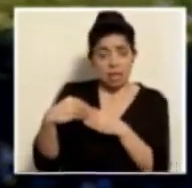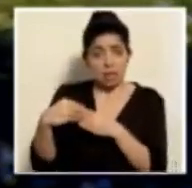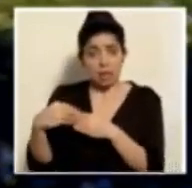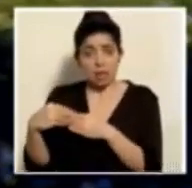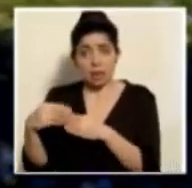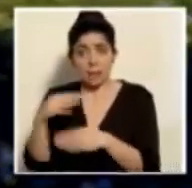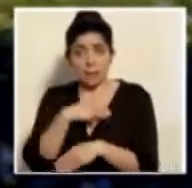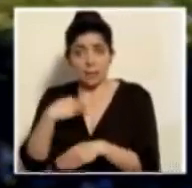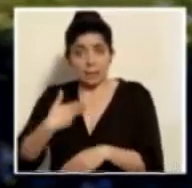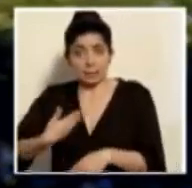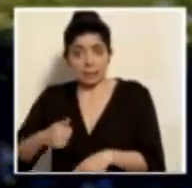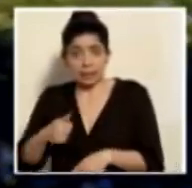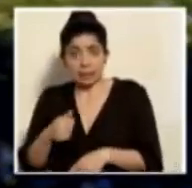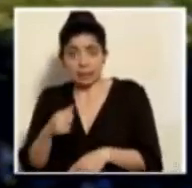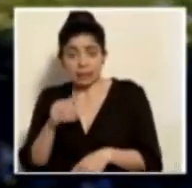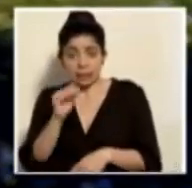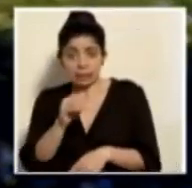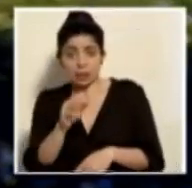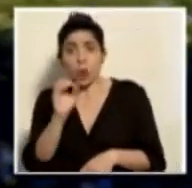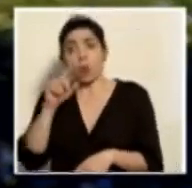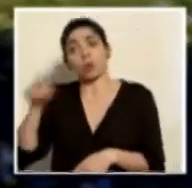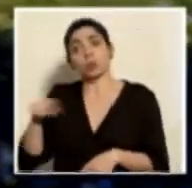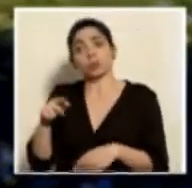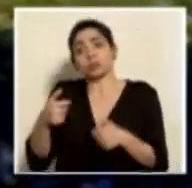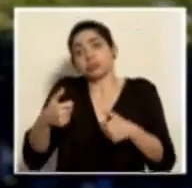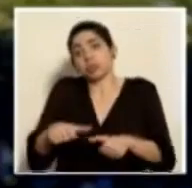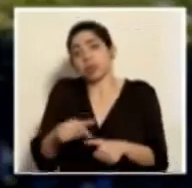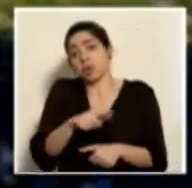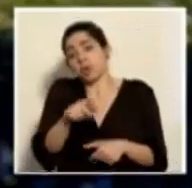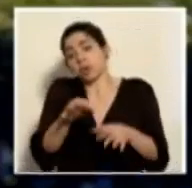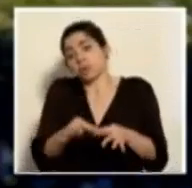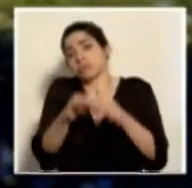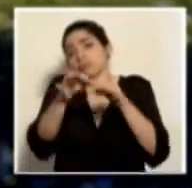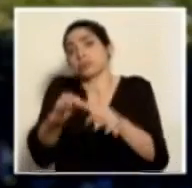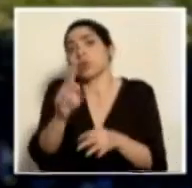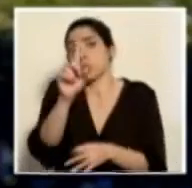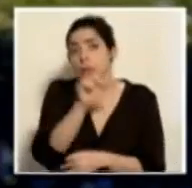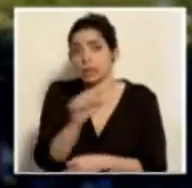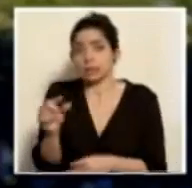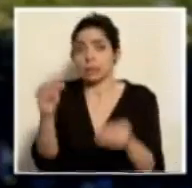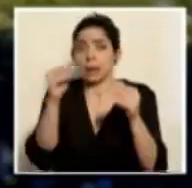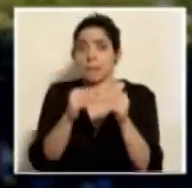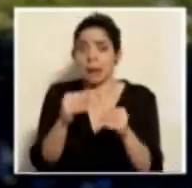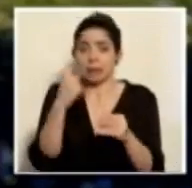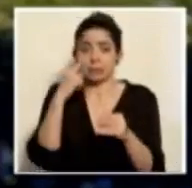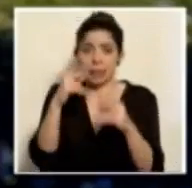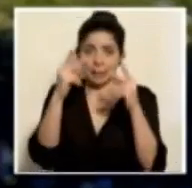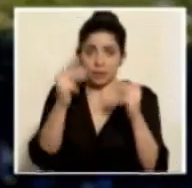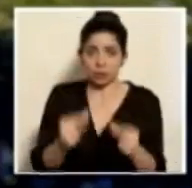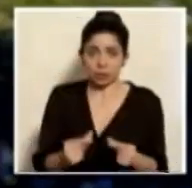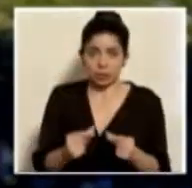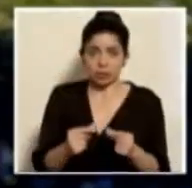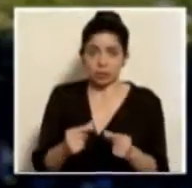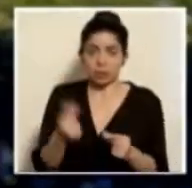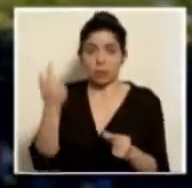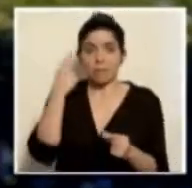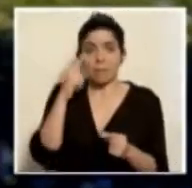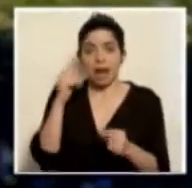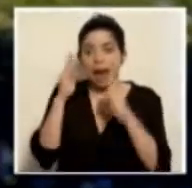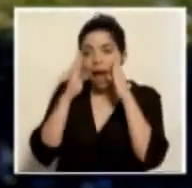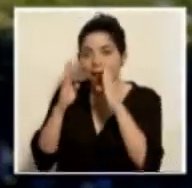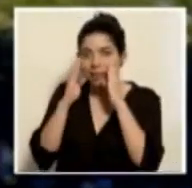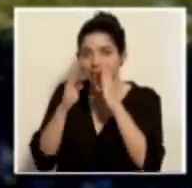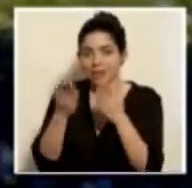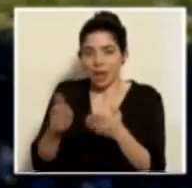de Presidencia, o estaban ustedes de acuerdo también en que se retrasara una semana el avance del presupuesto para atacar esta otra pandemia